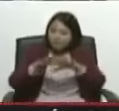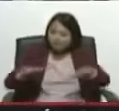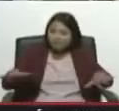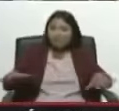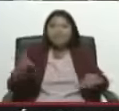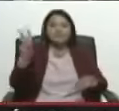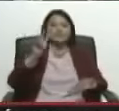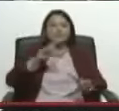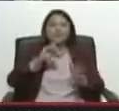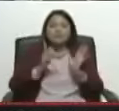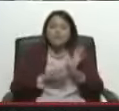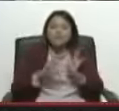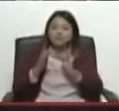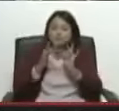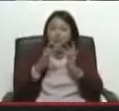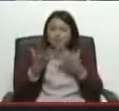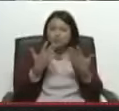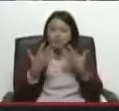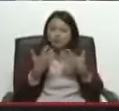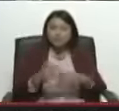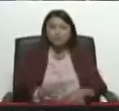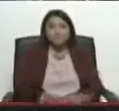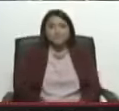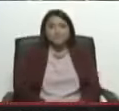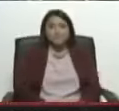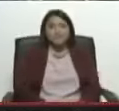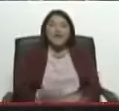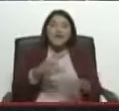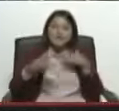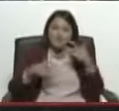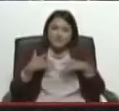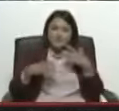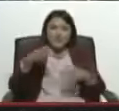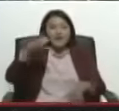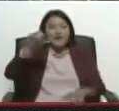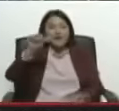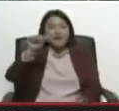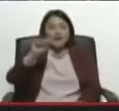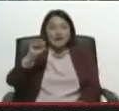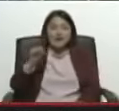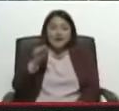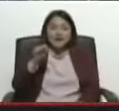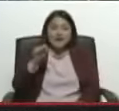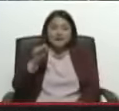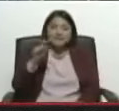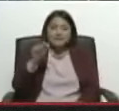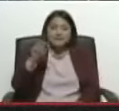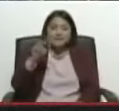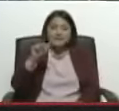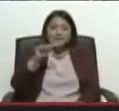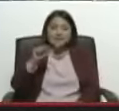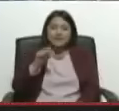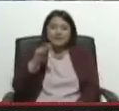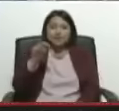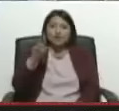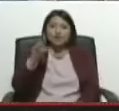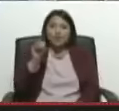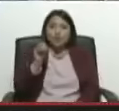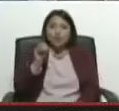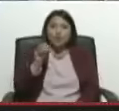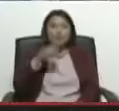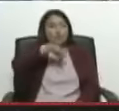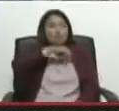esta jornada de catastro, donde nos sentimos profundamente orgullosos, cada